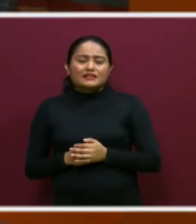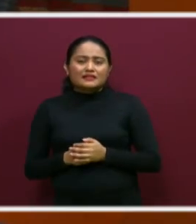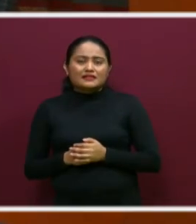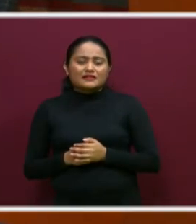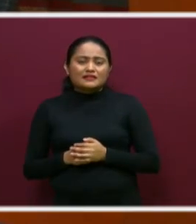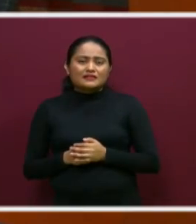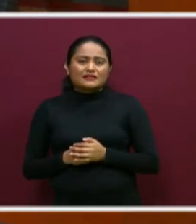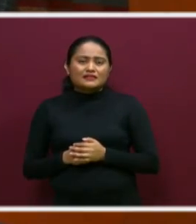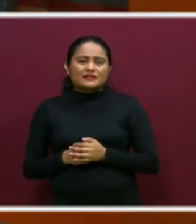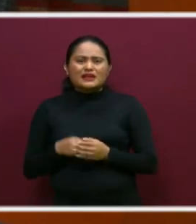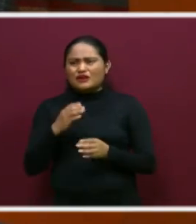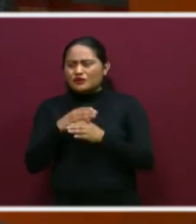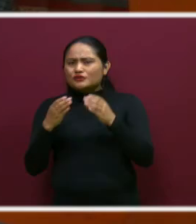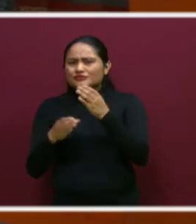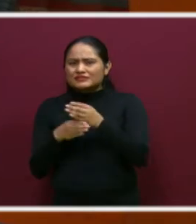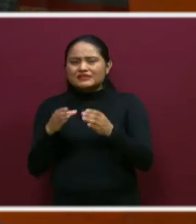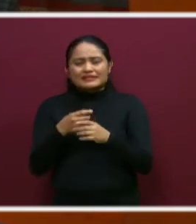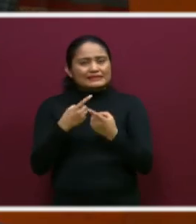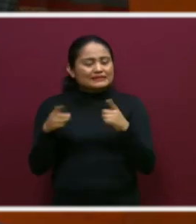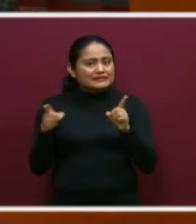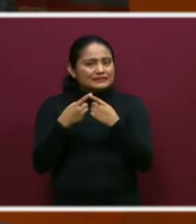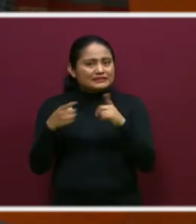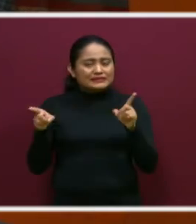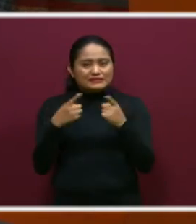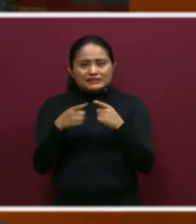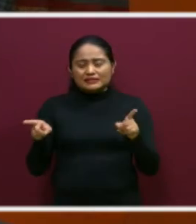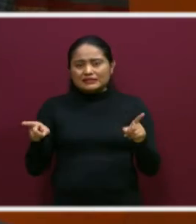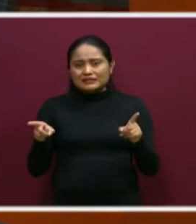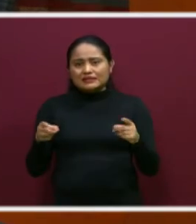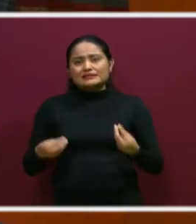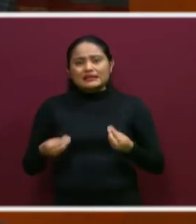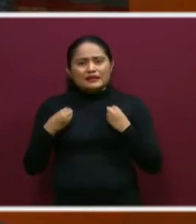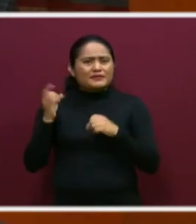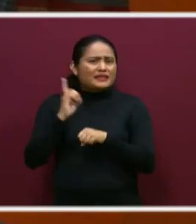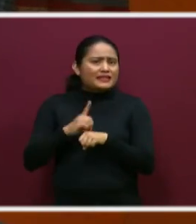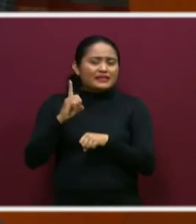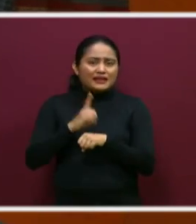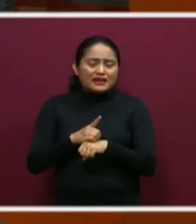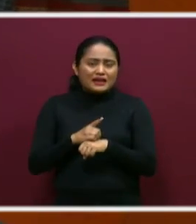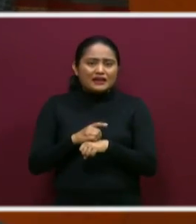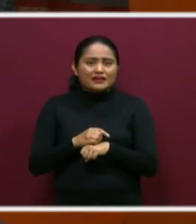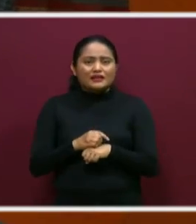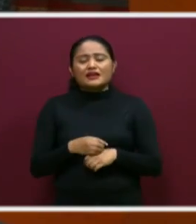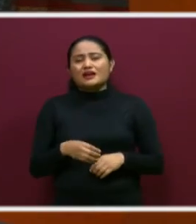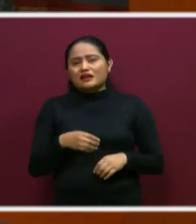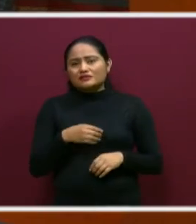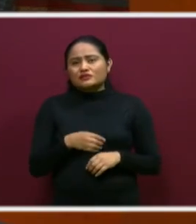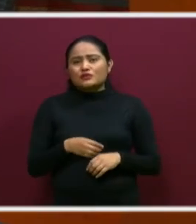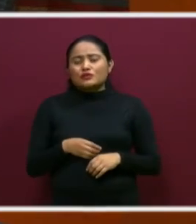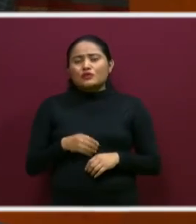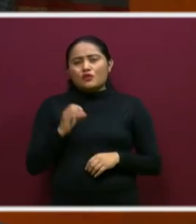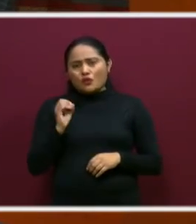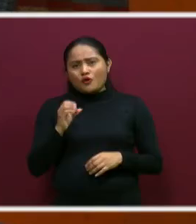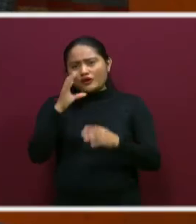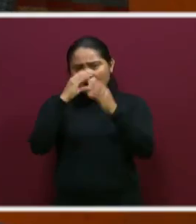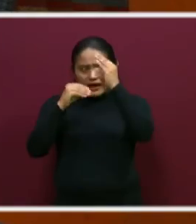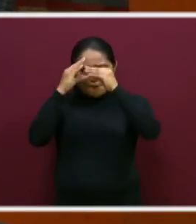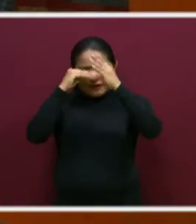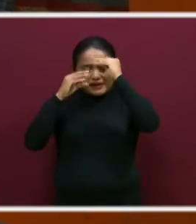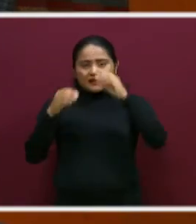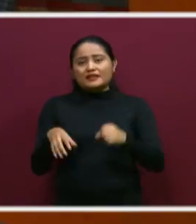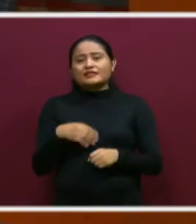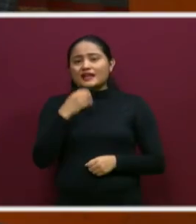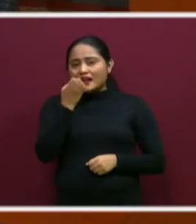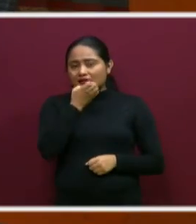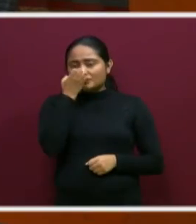distintos a los que están acostumbrados dentro de su día a día de su periodo escolar normal no es eso es algo adicional para los chicos